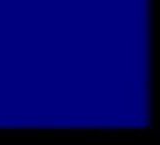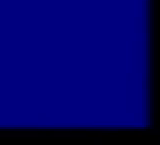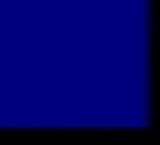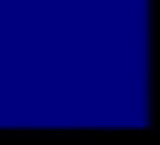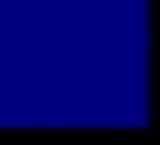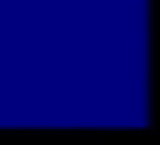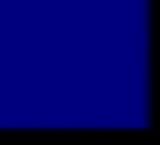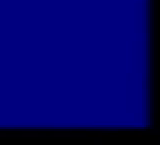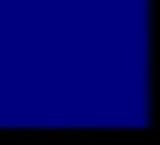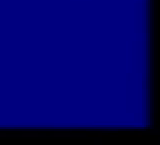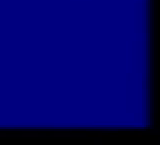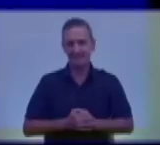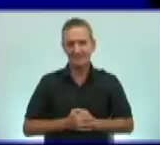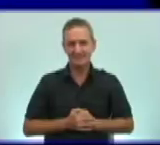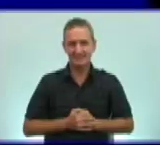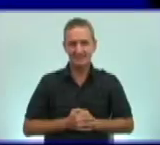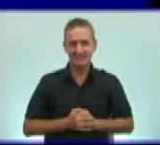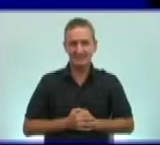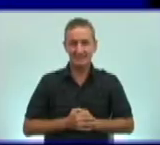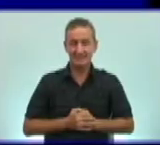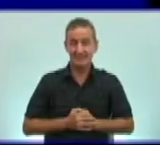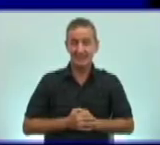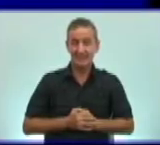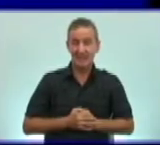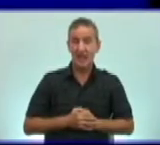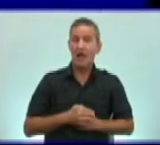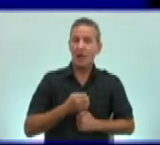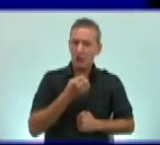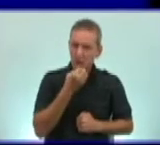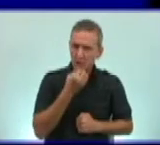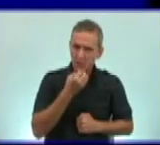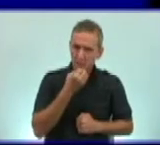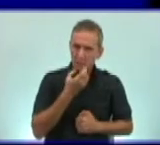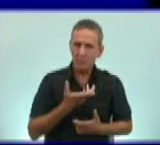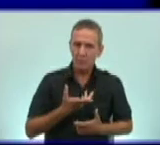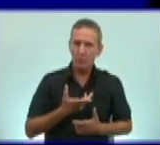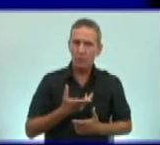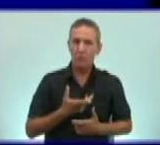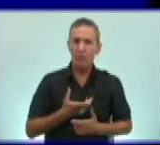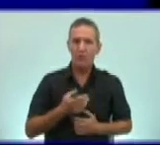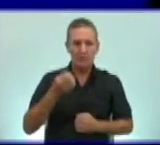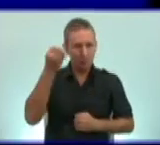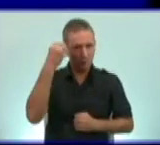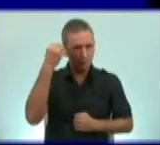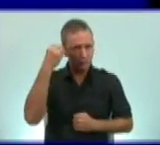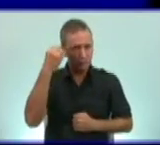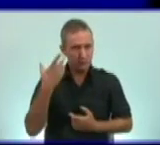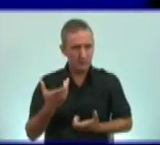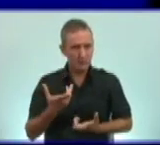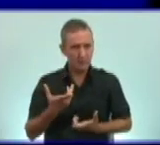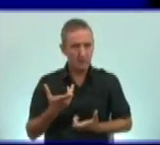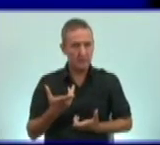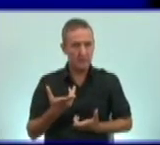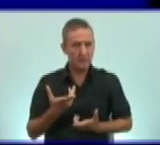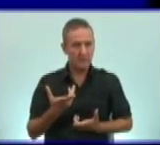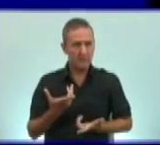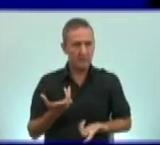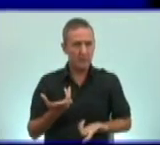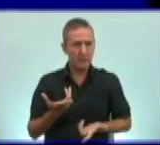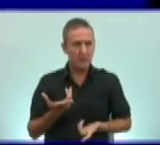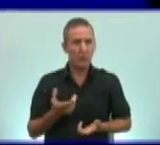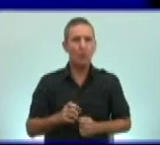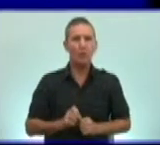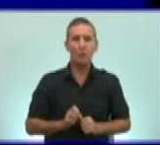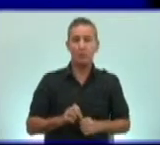Pues bien, entonces estamos en el momento de poder definir qué vamos a considerar como electrolito.